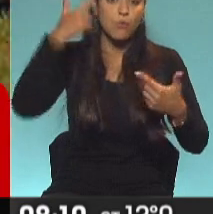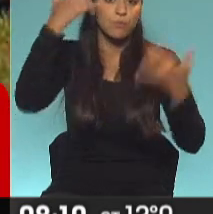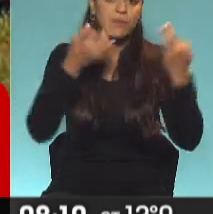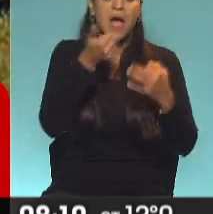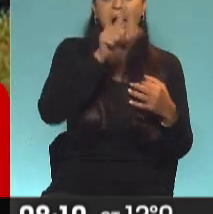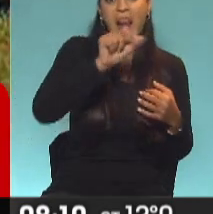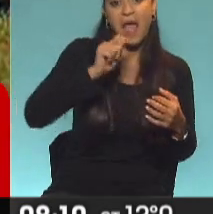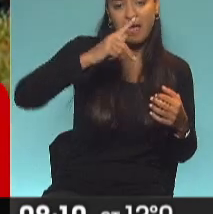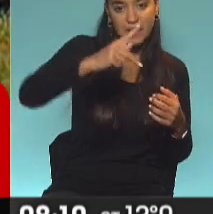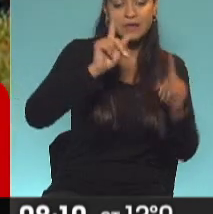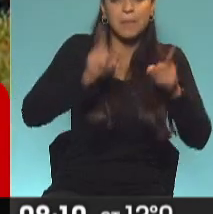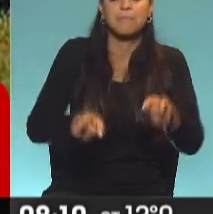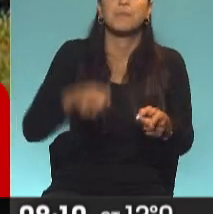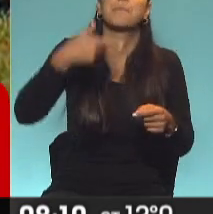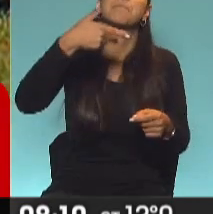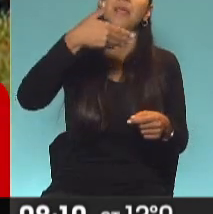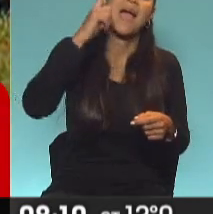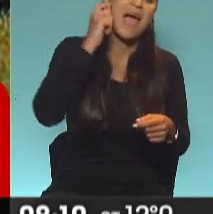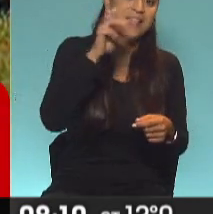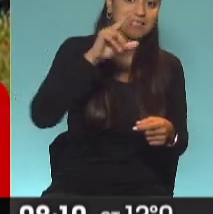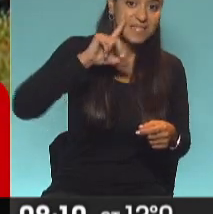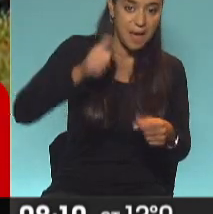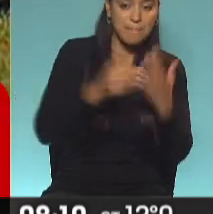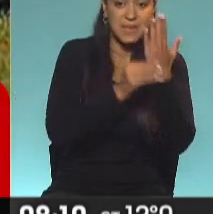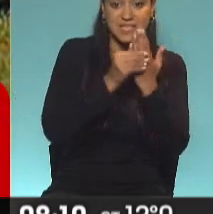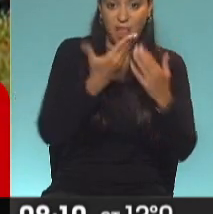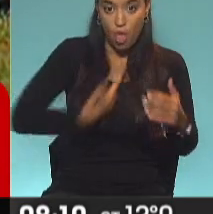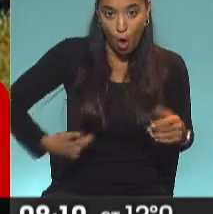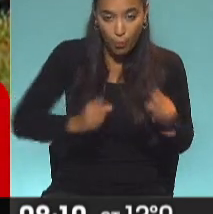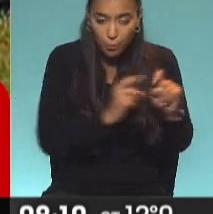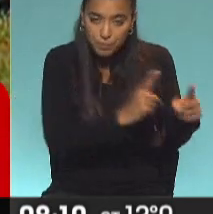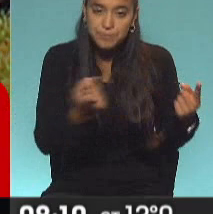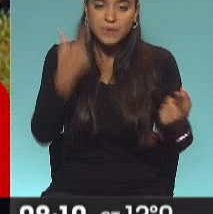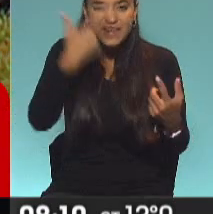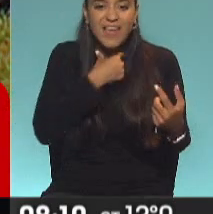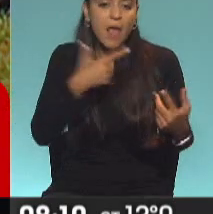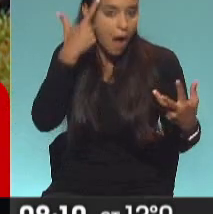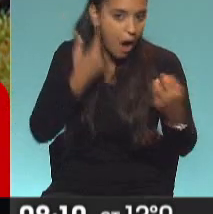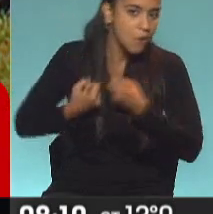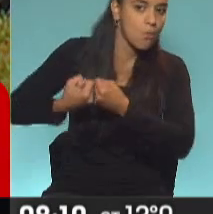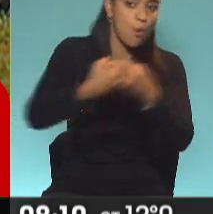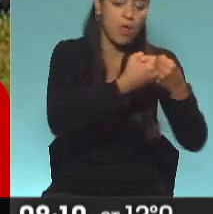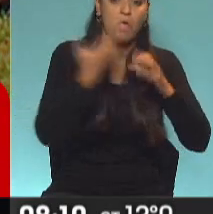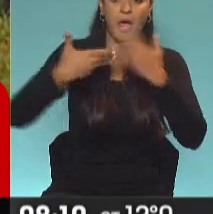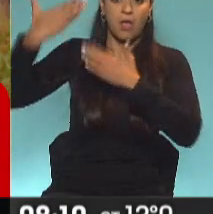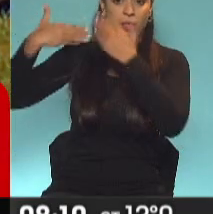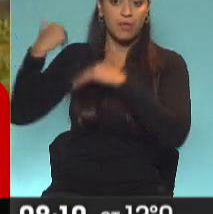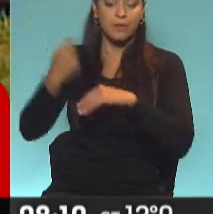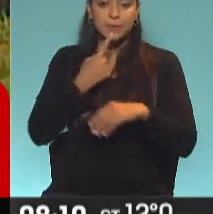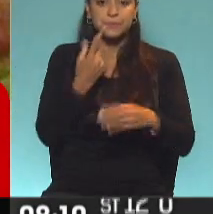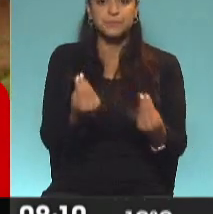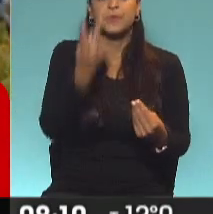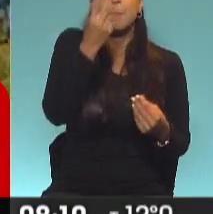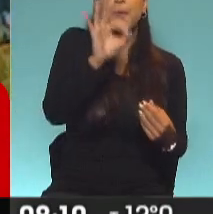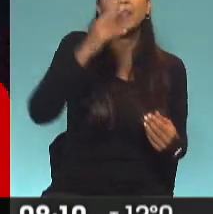Alac, Teresa García, la ministra de Gobierno, tratando de llegar a un acuerdo. Decíamos al principio, todo esto comenzó el 20